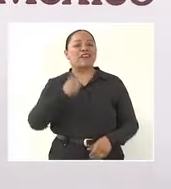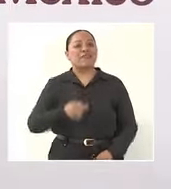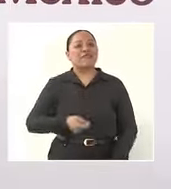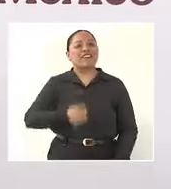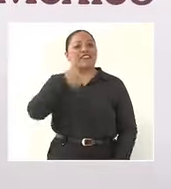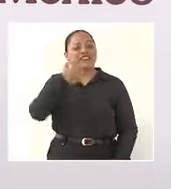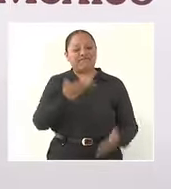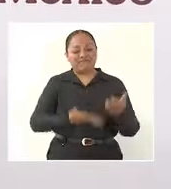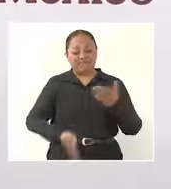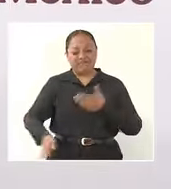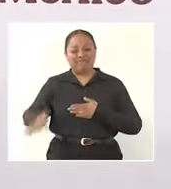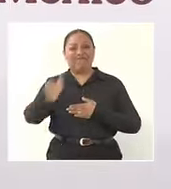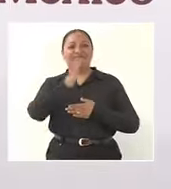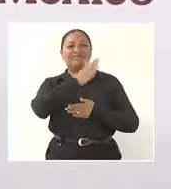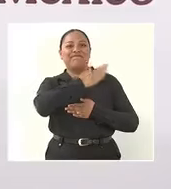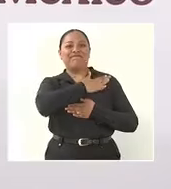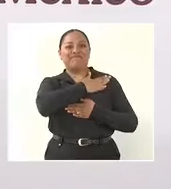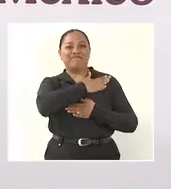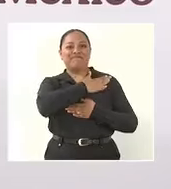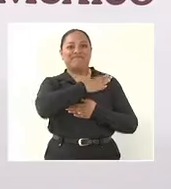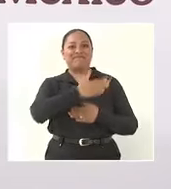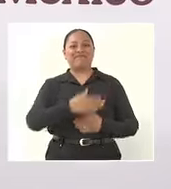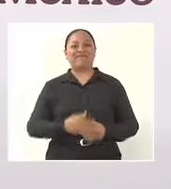Claudia Sheinbaum.